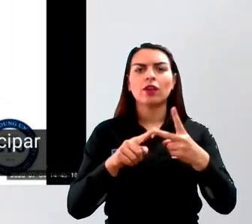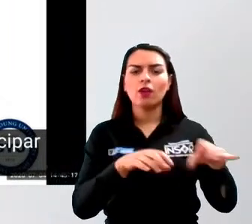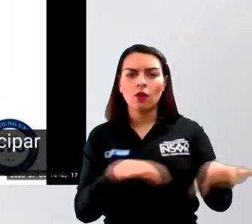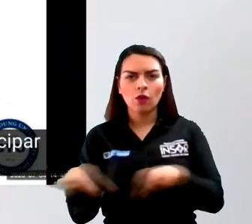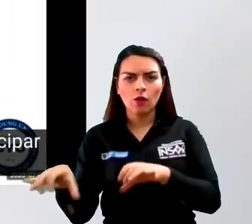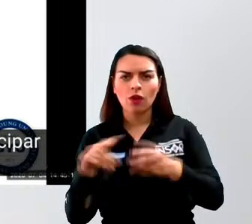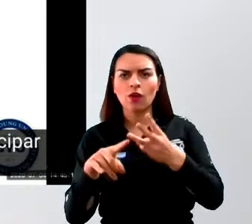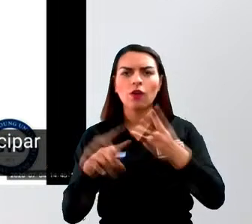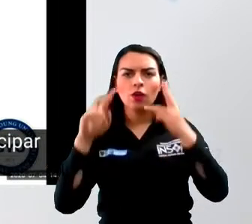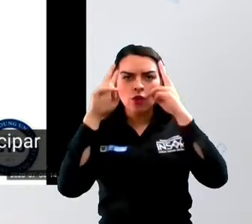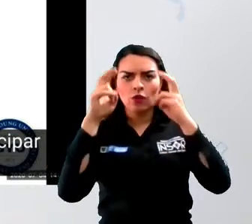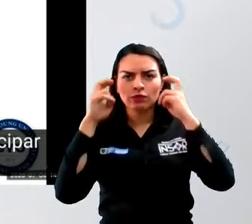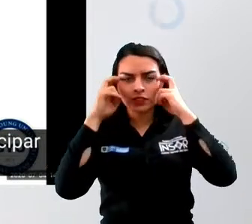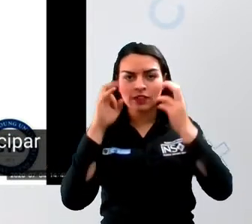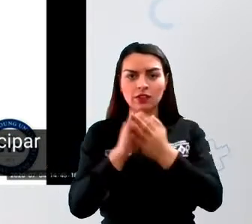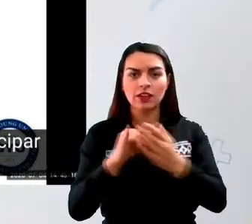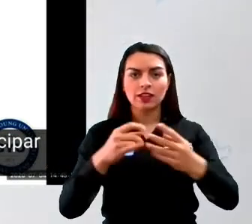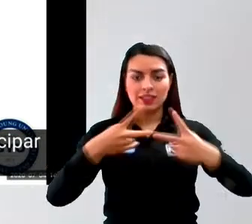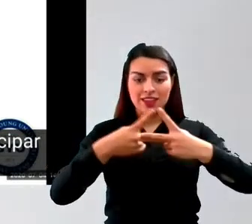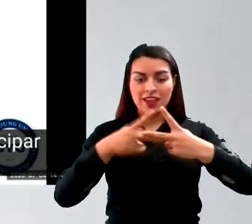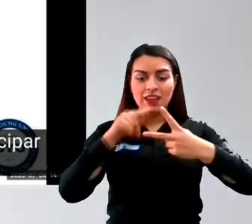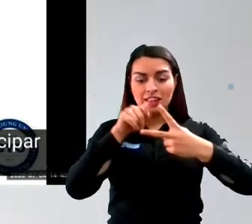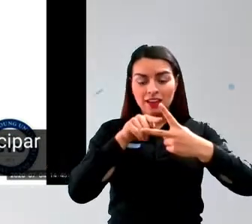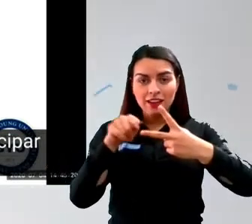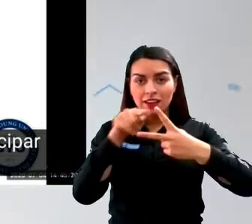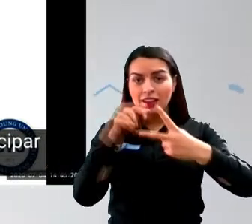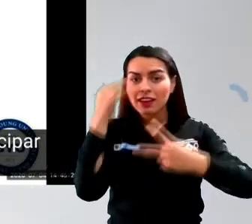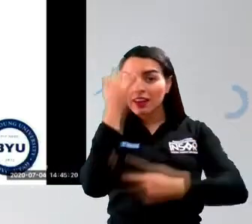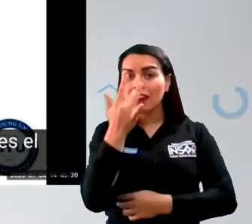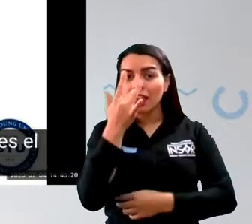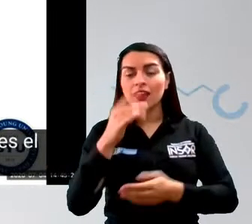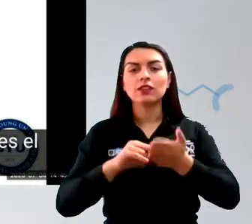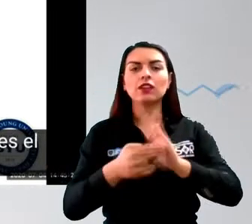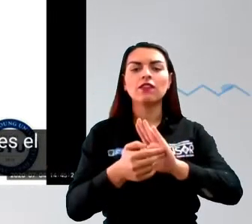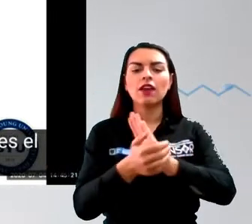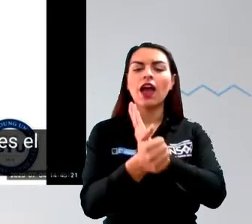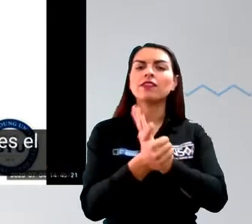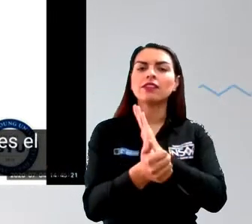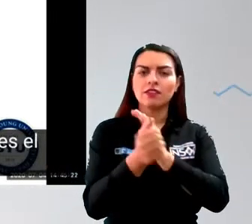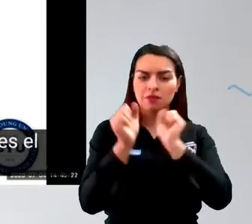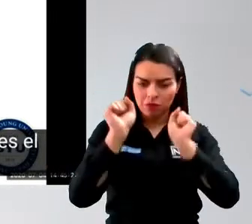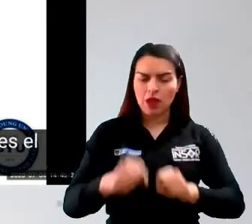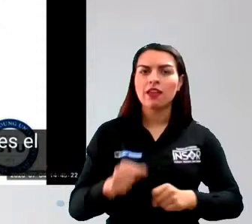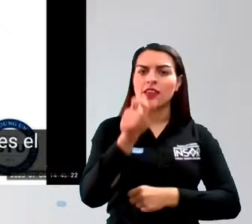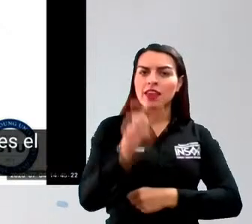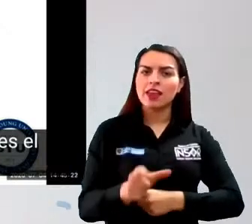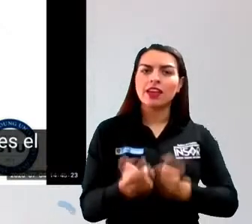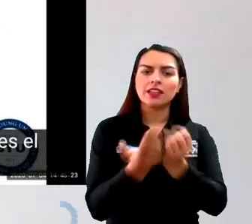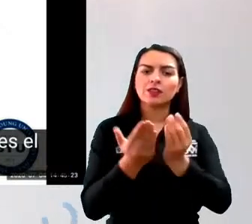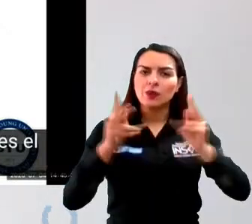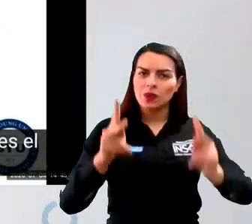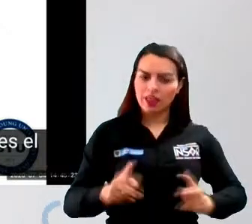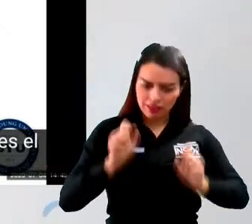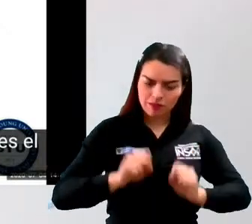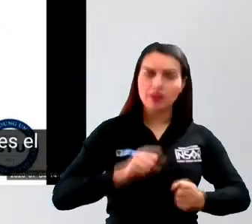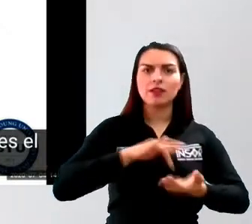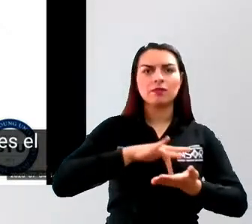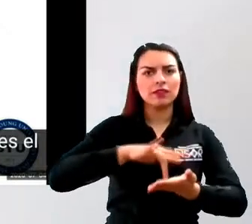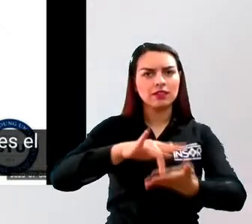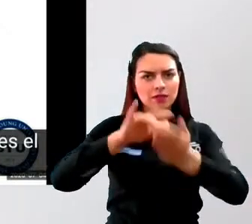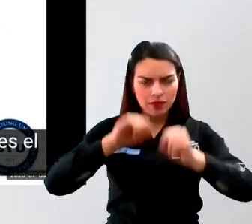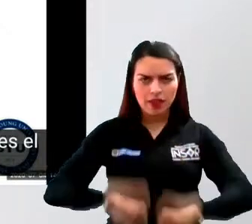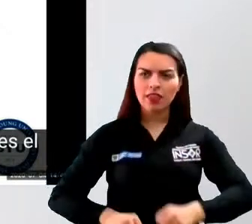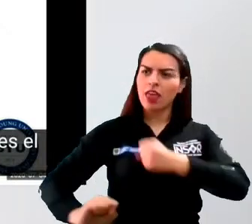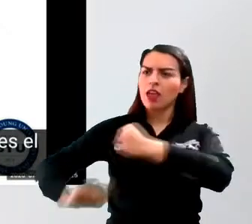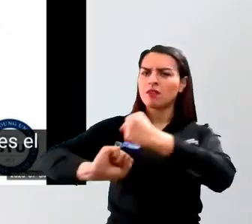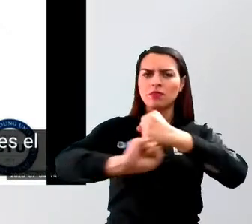triángulo negro en el medio es la capacidad de los estudiantes para participar independientemente, sin la ayuda de